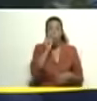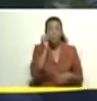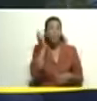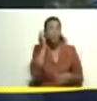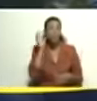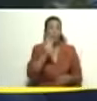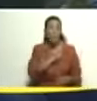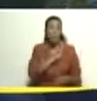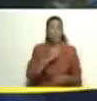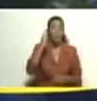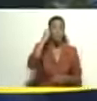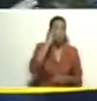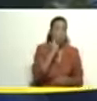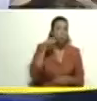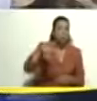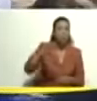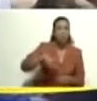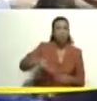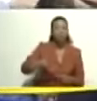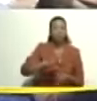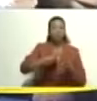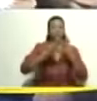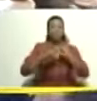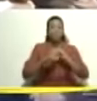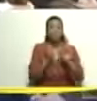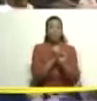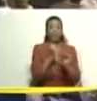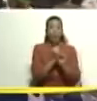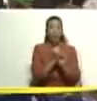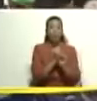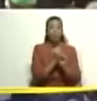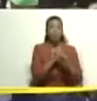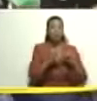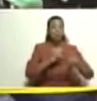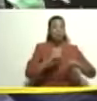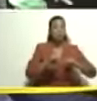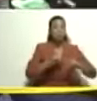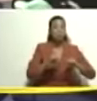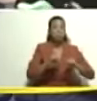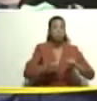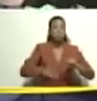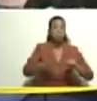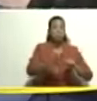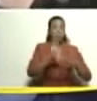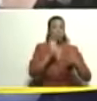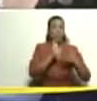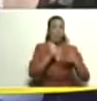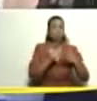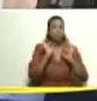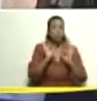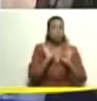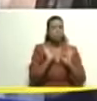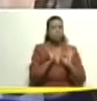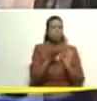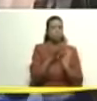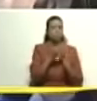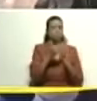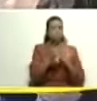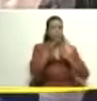la región. Hay que articular las acciones dentro de una estrategia